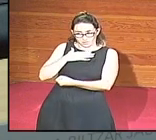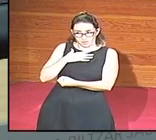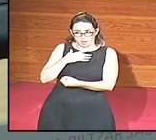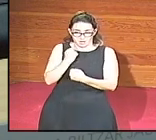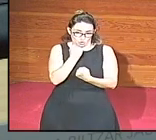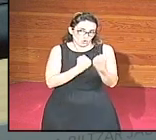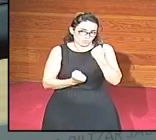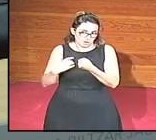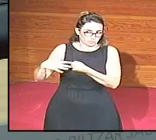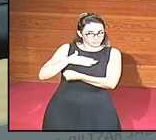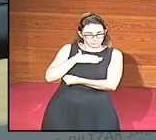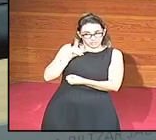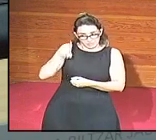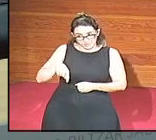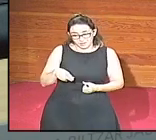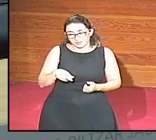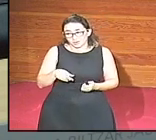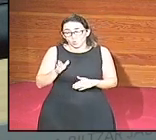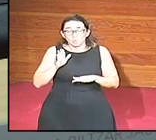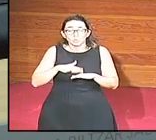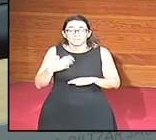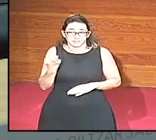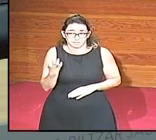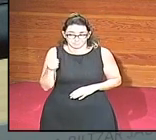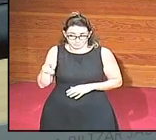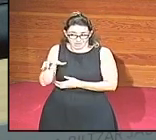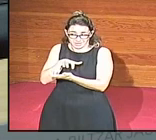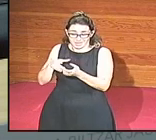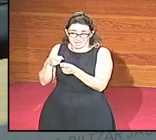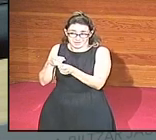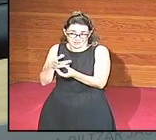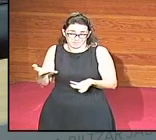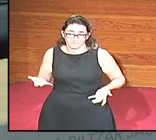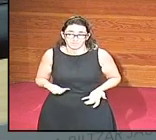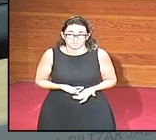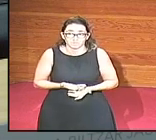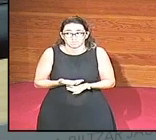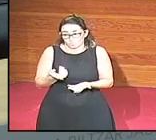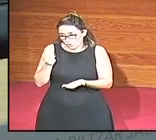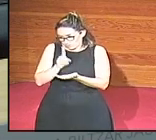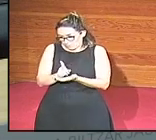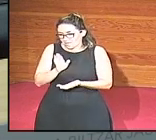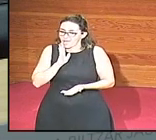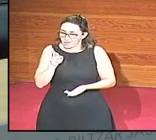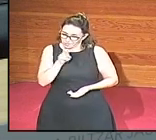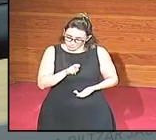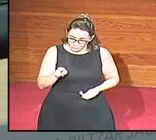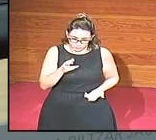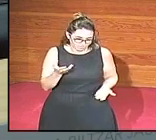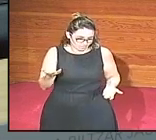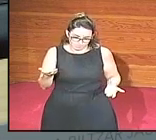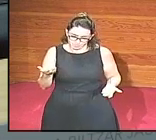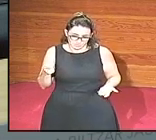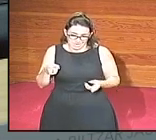económicos por culpa de esta guerra. Que vuelvo a lo mismo, no